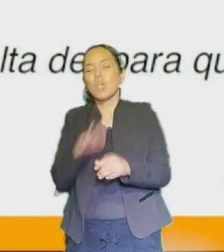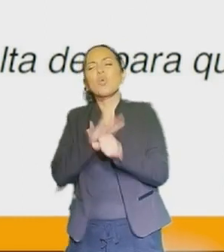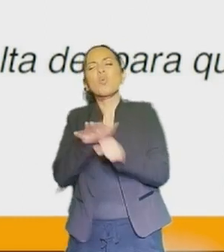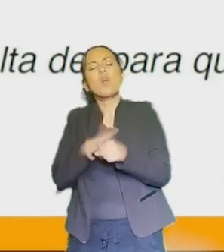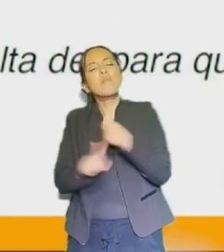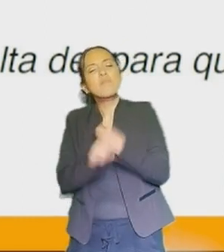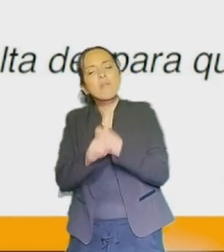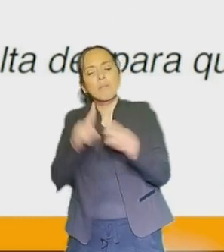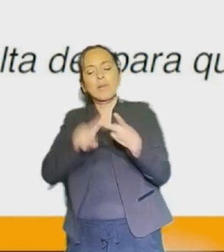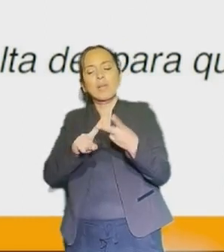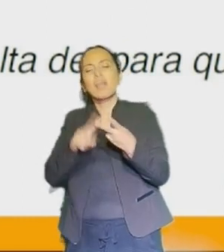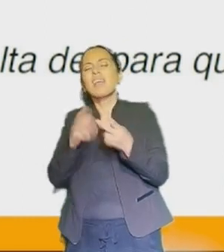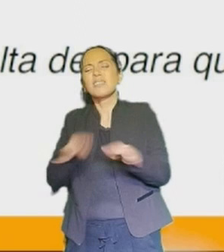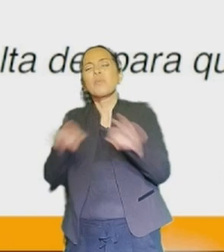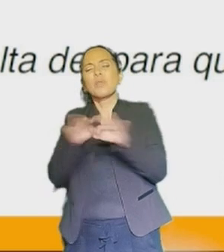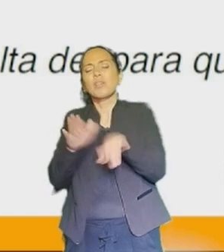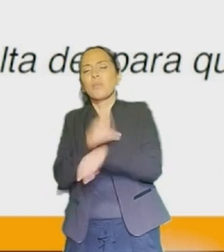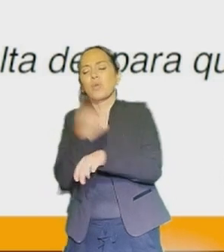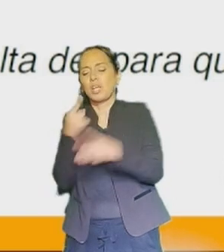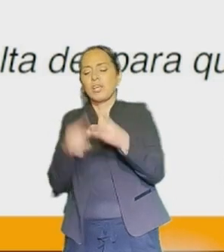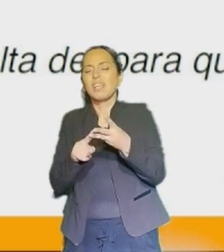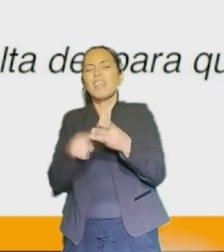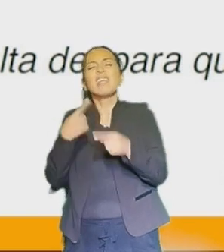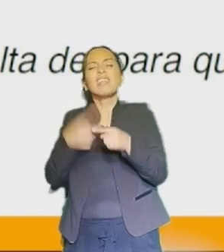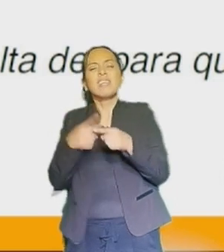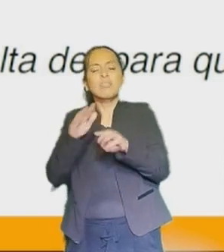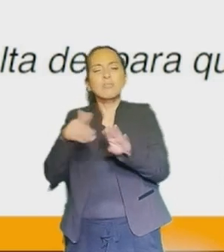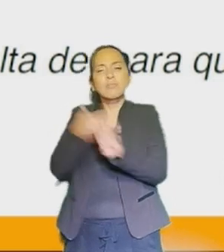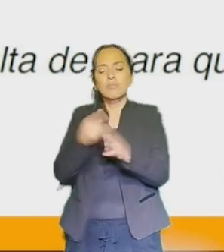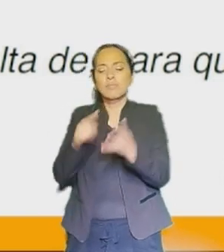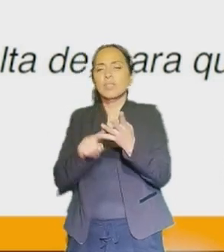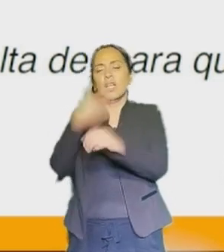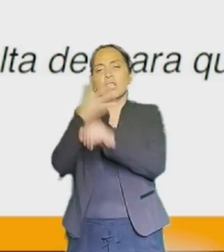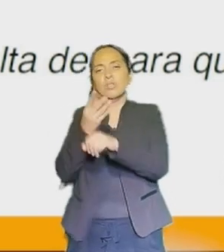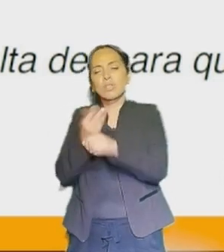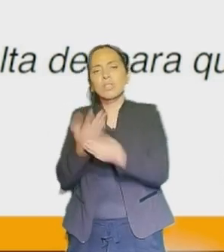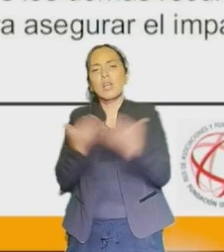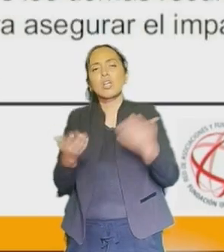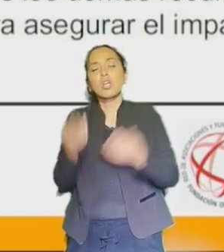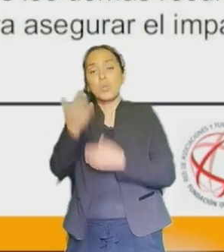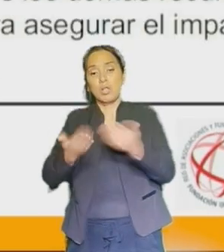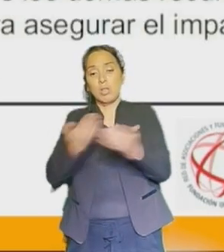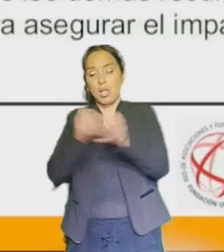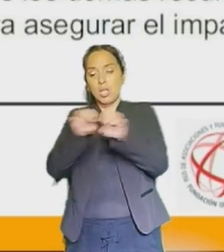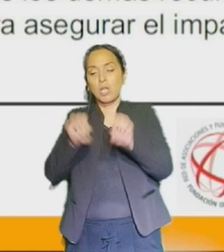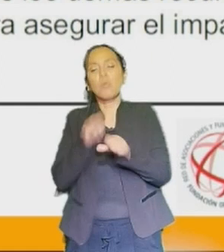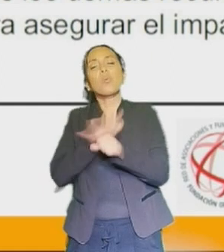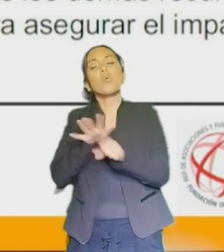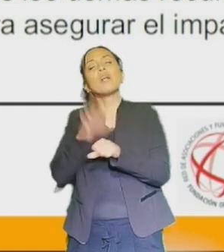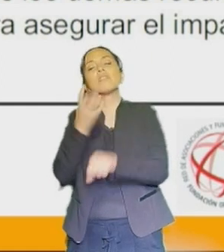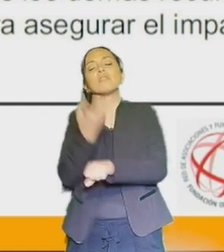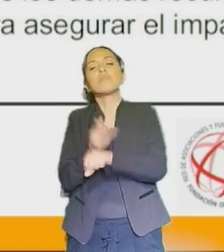ese problema? ¿Quiénes se ven afectados? ¿Cuáles son las soluciones actuales? ¿Y qué solución proponen ustedes como equipo? Después de ahí van a tener